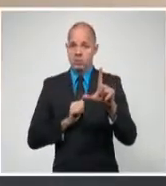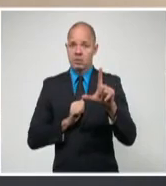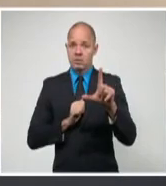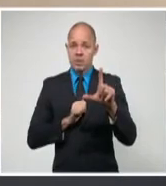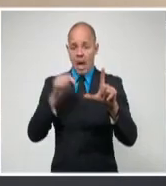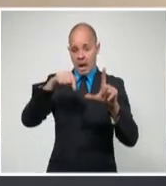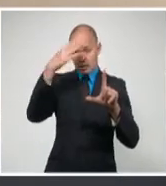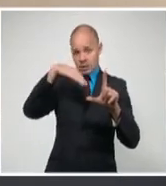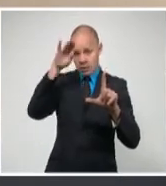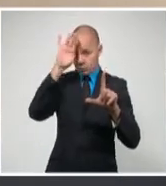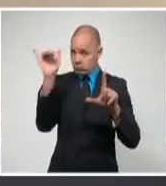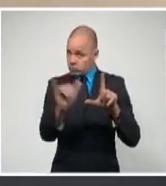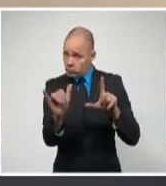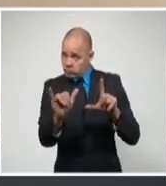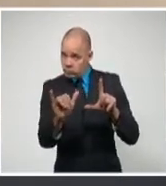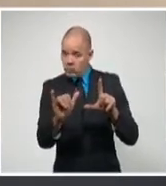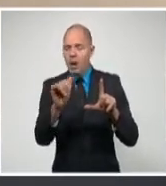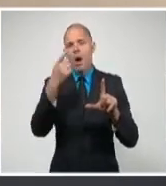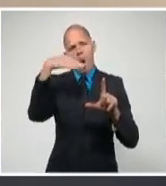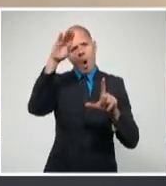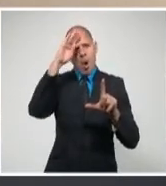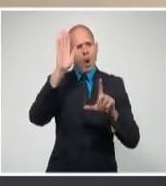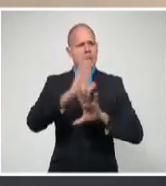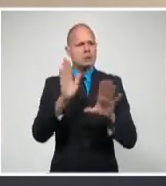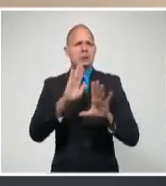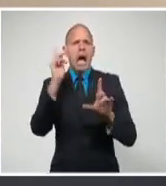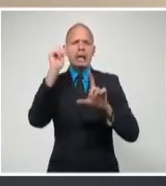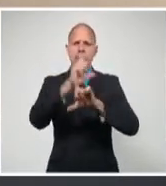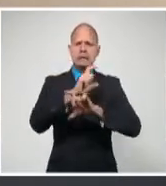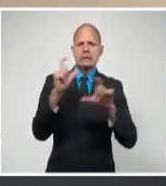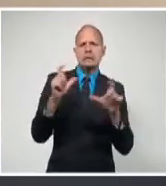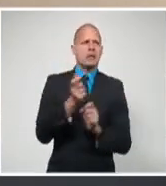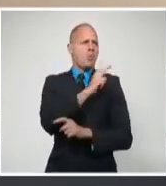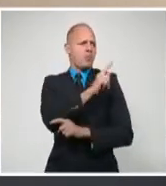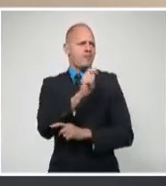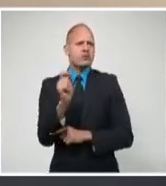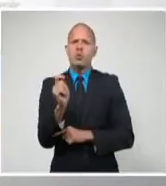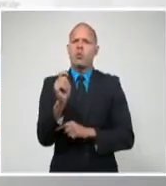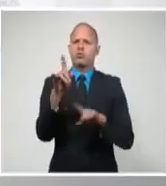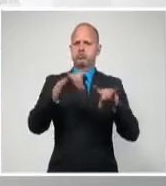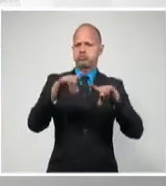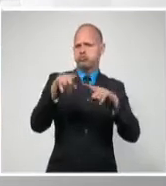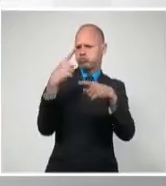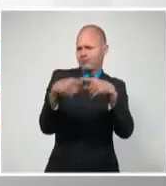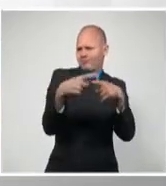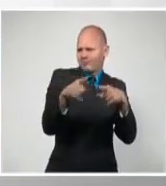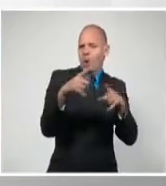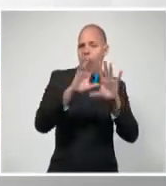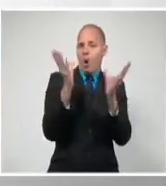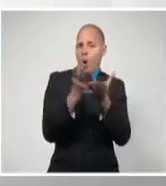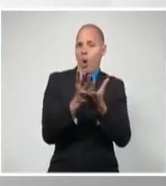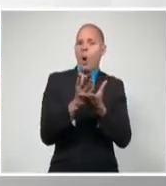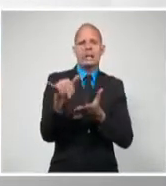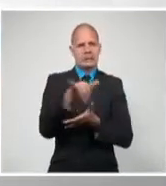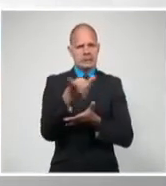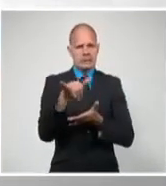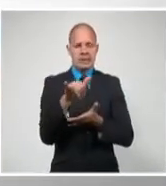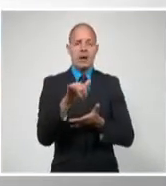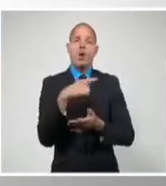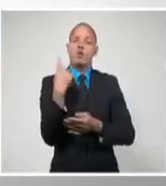científica por parte de sus académicos, por parte de sus investigadores, de sus profesores, y hoy hay más, alrededor de